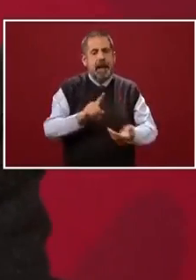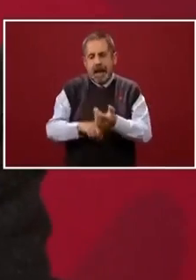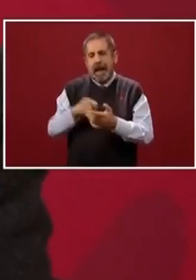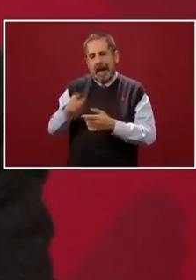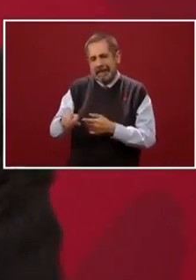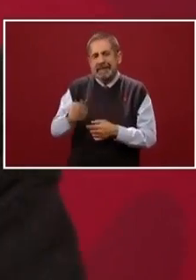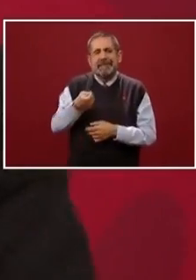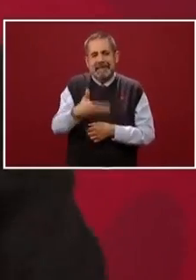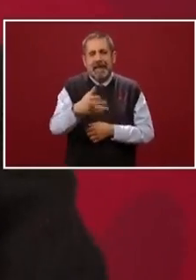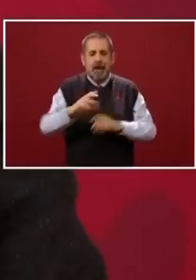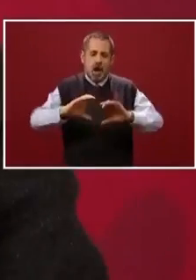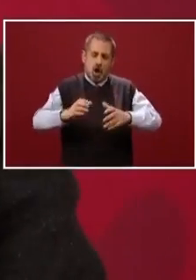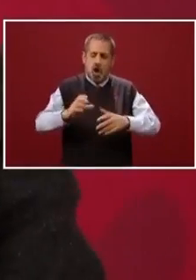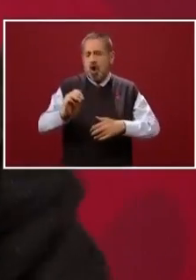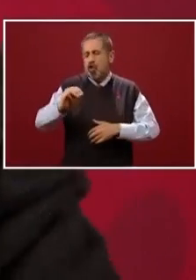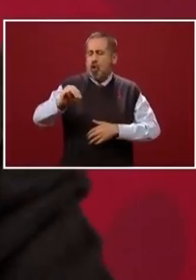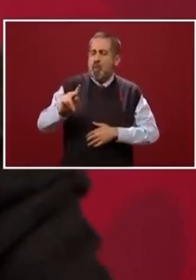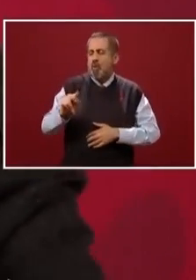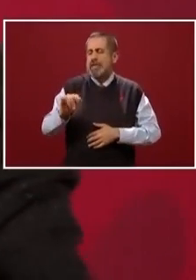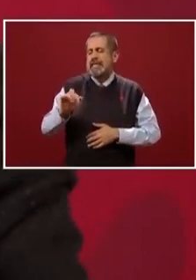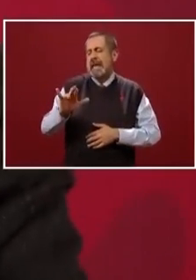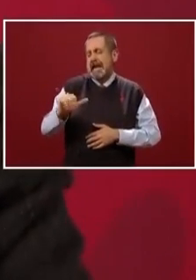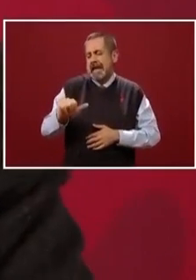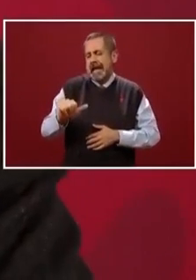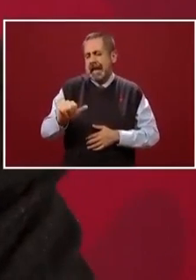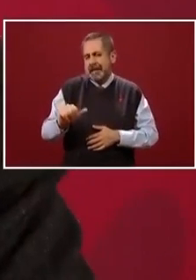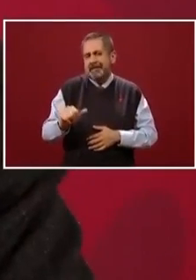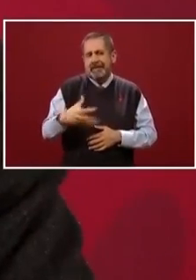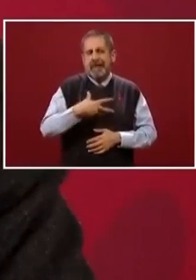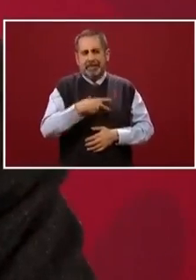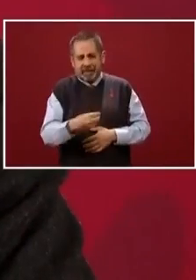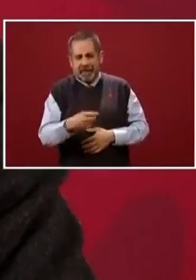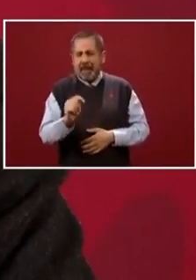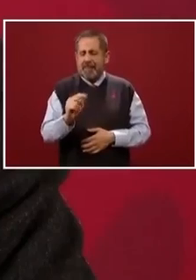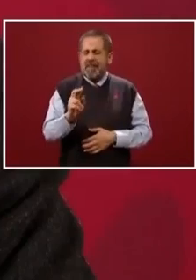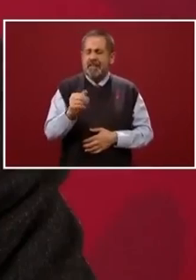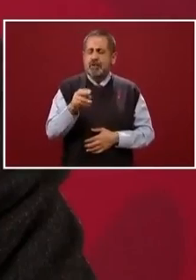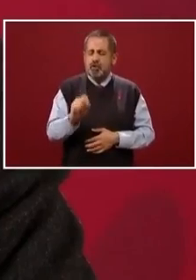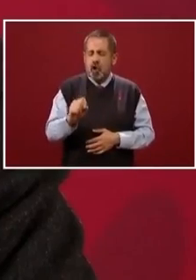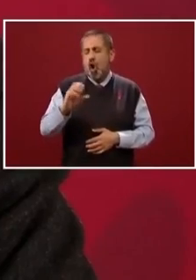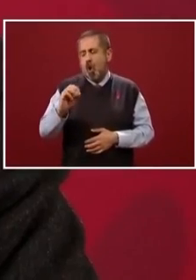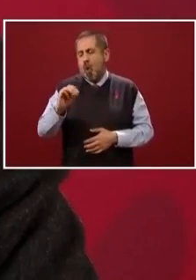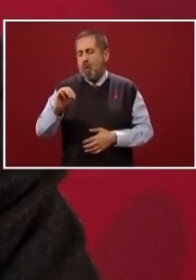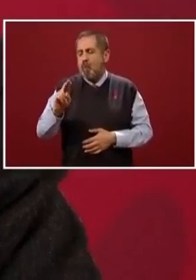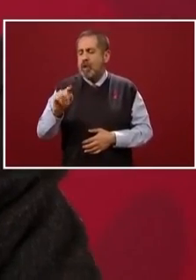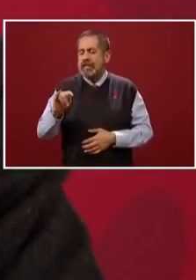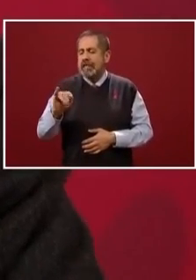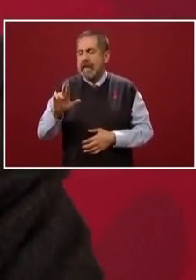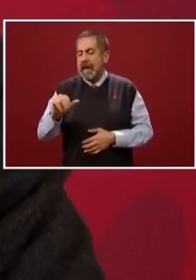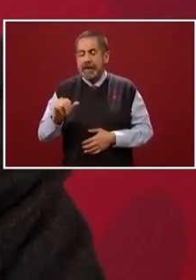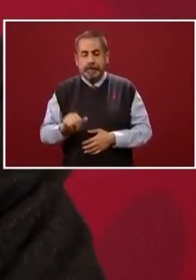transmisión comunitaria. En el caso mexicano, y les pido lo tengan presente,